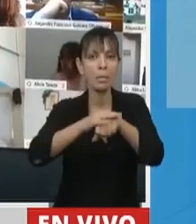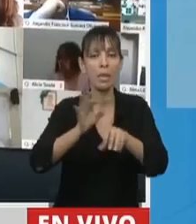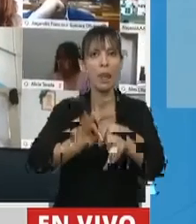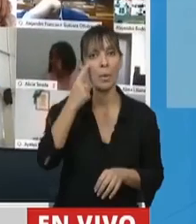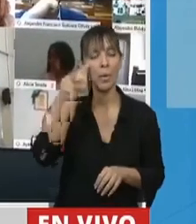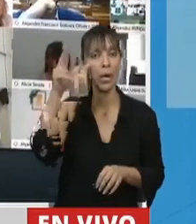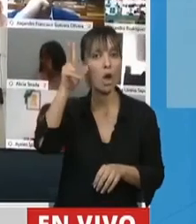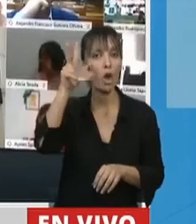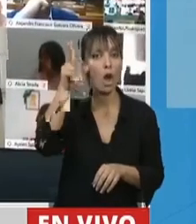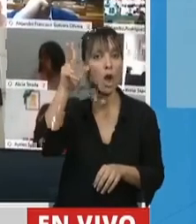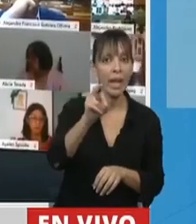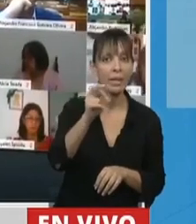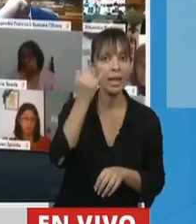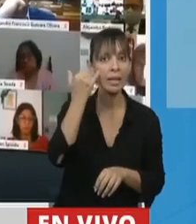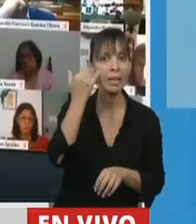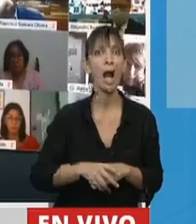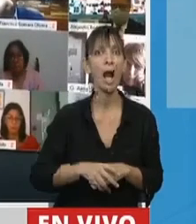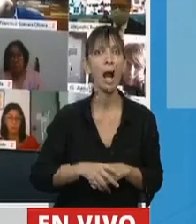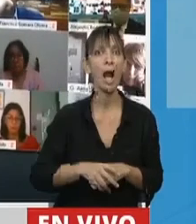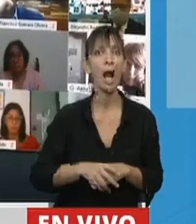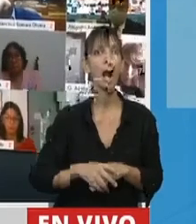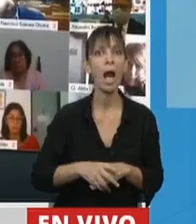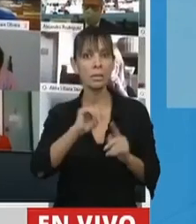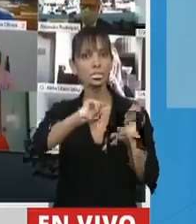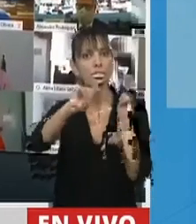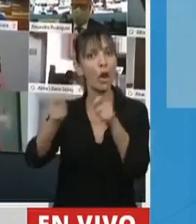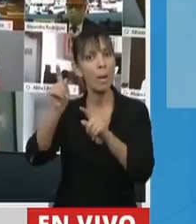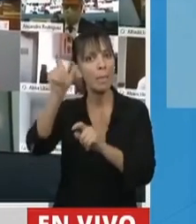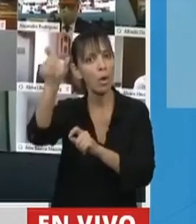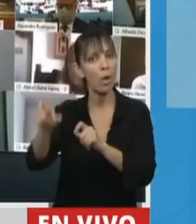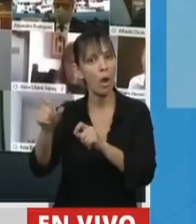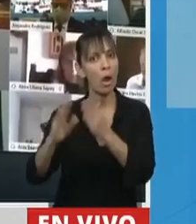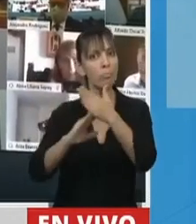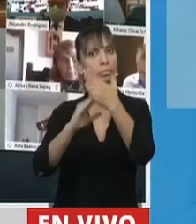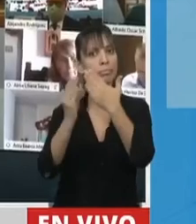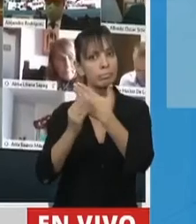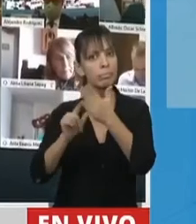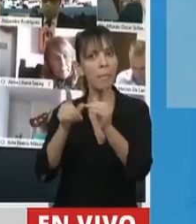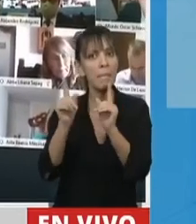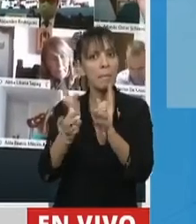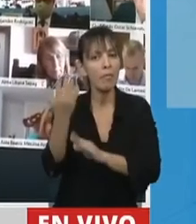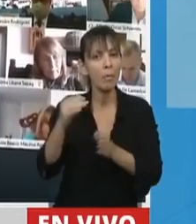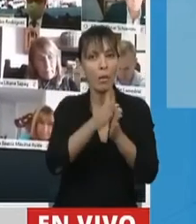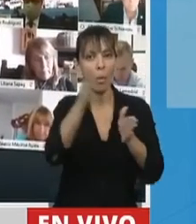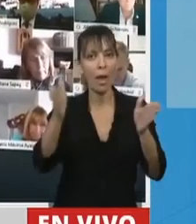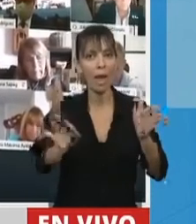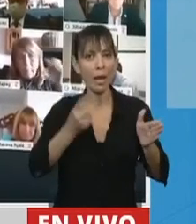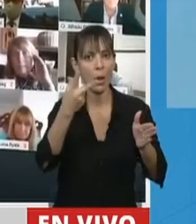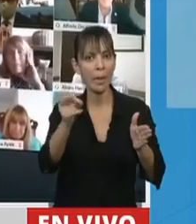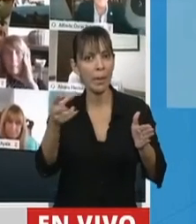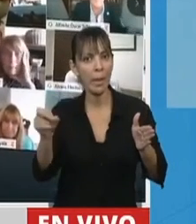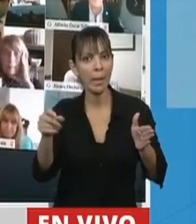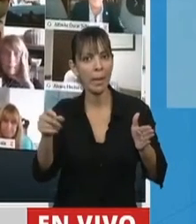de 1830, ya había planteado una delegación al jefe de gabinete incrementándole por este ejercicio 2020